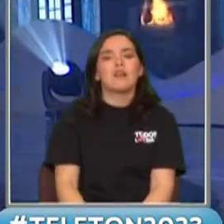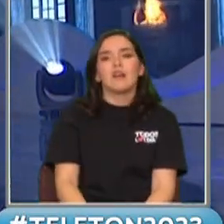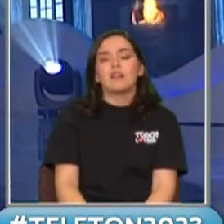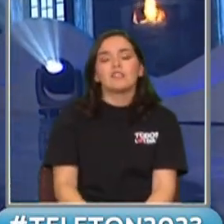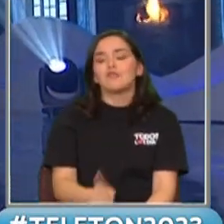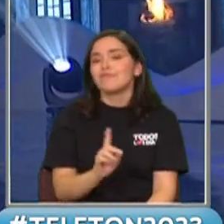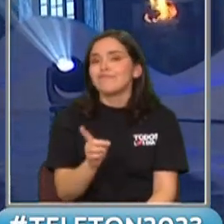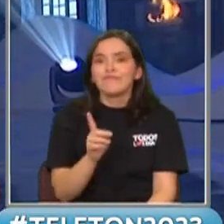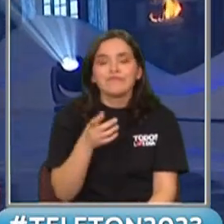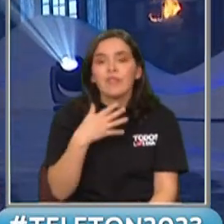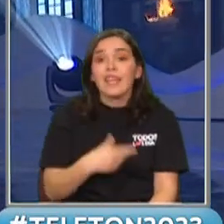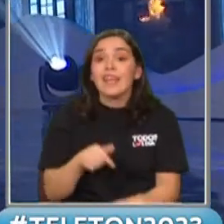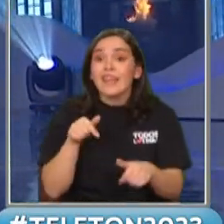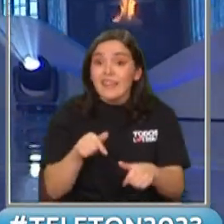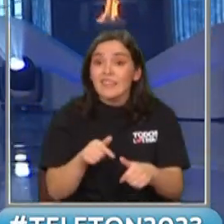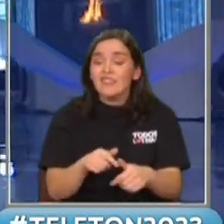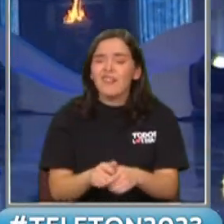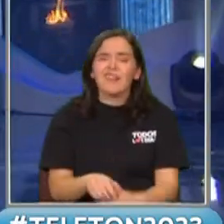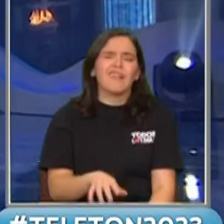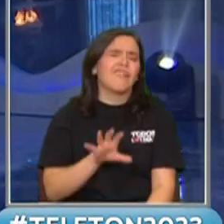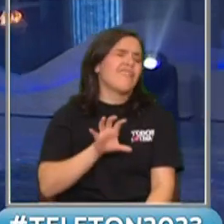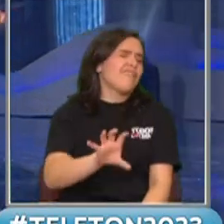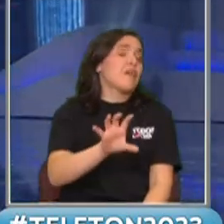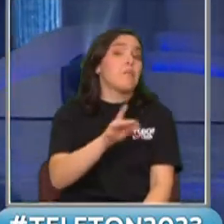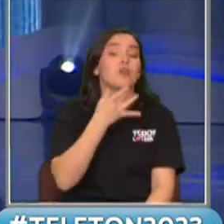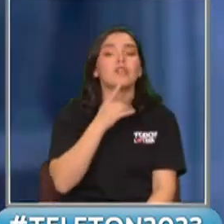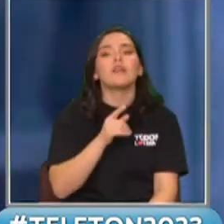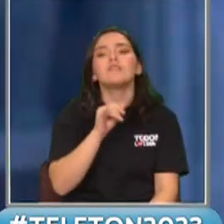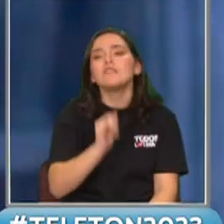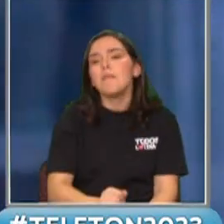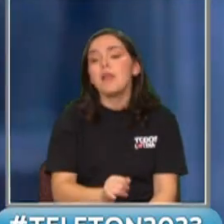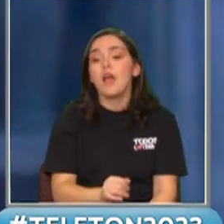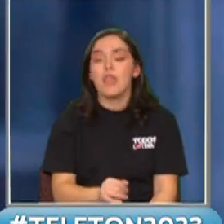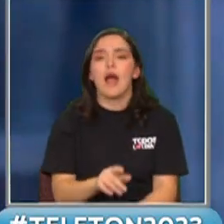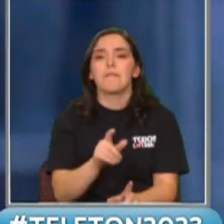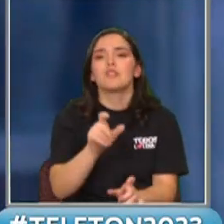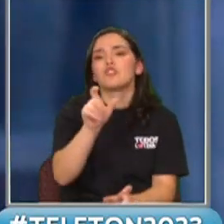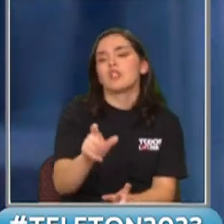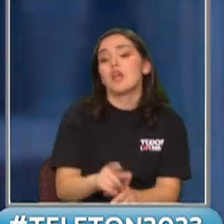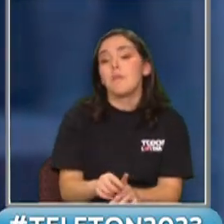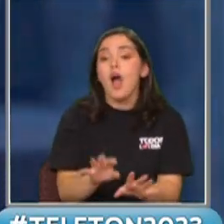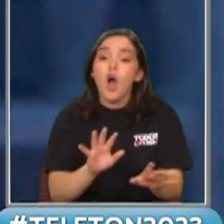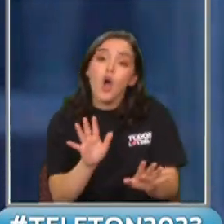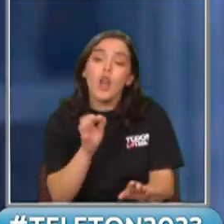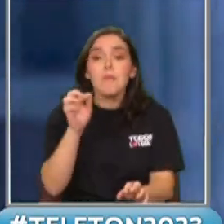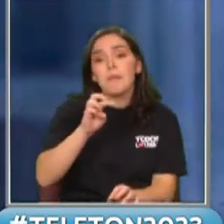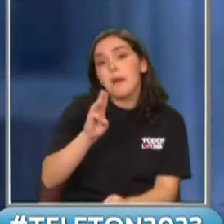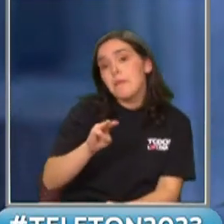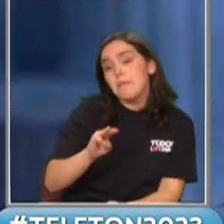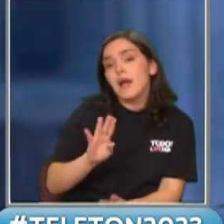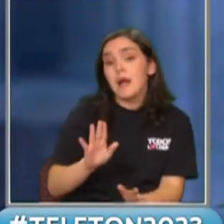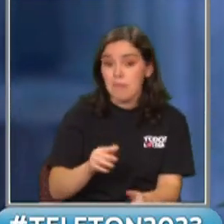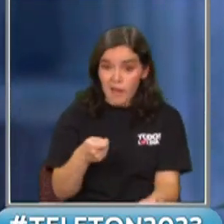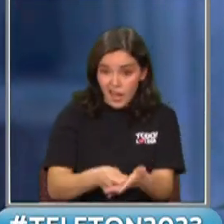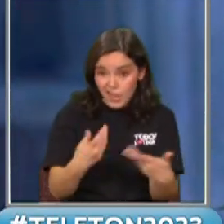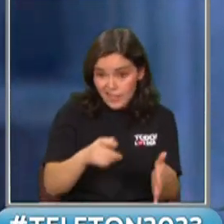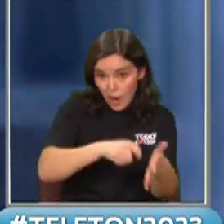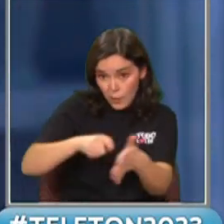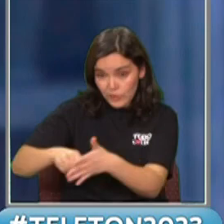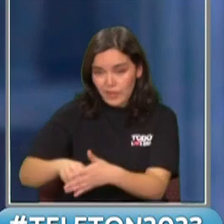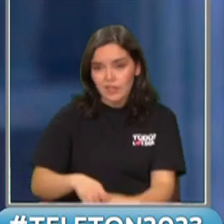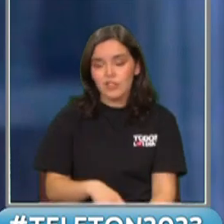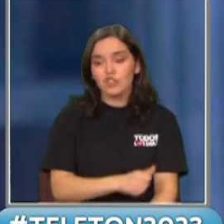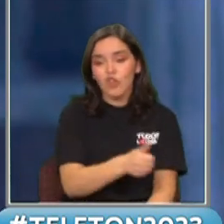no es Es de un desagrado Porque nos falta ya la la tesorera de la mañana Hola papitos mamitas pagaron la cuota y